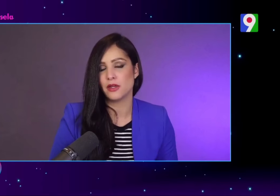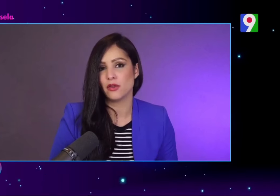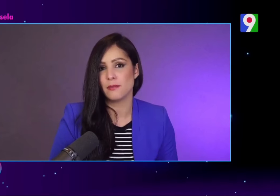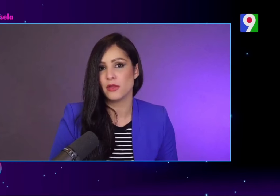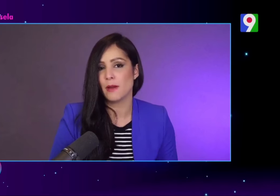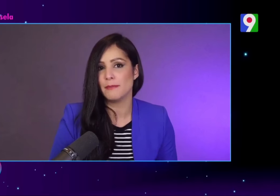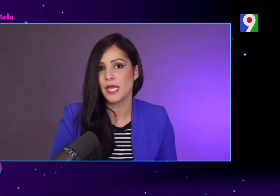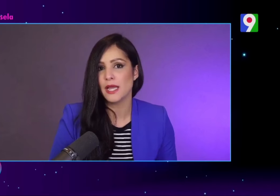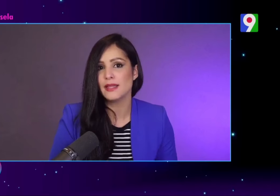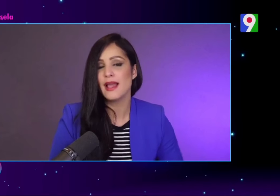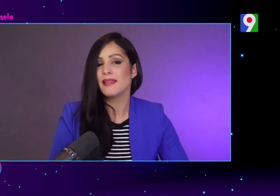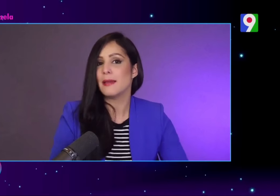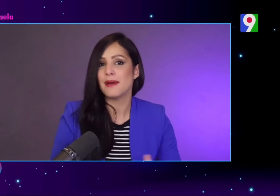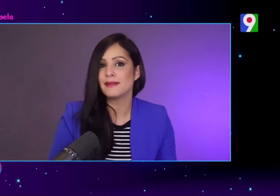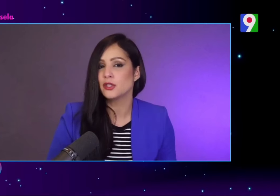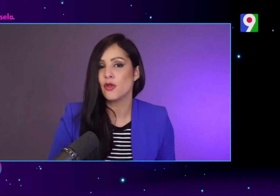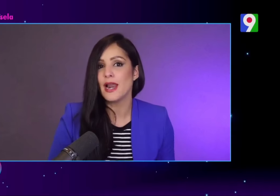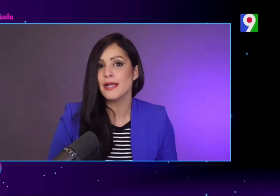parte